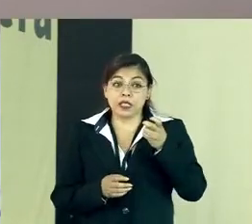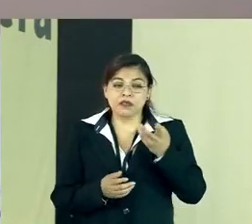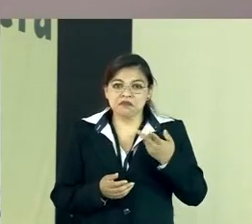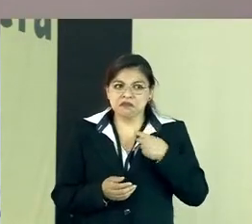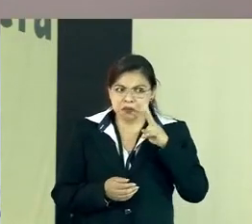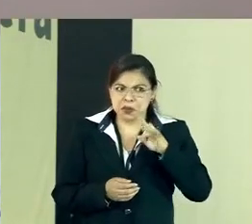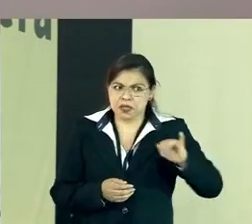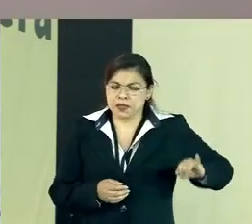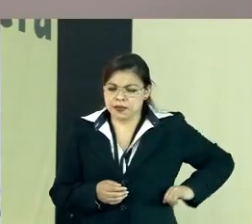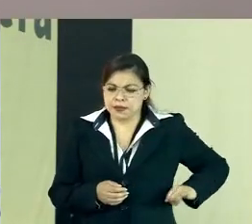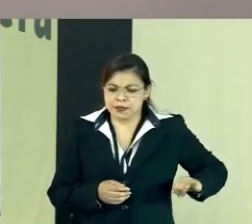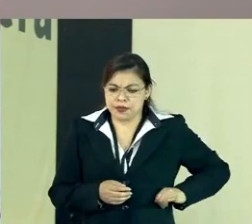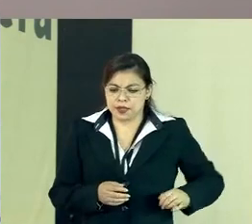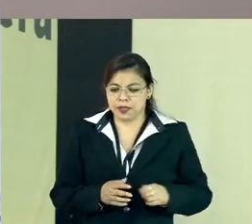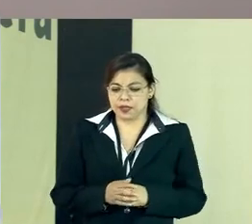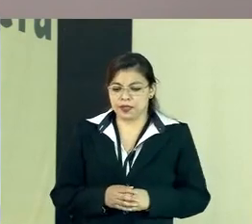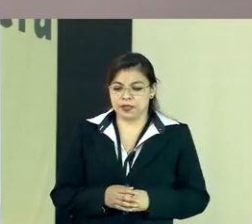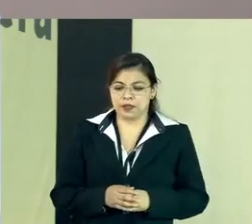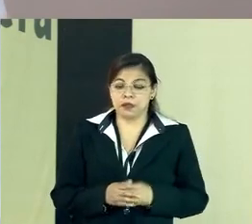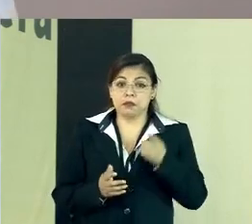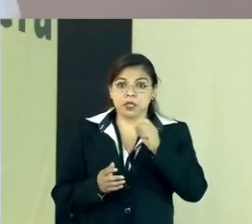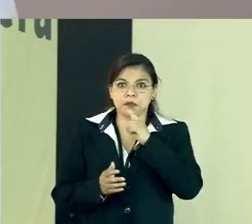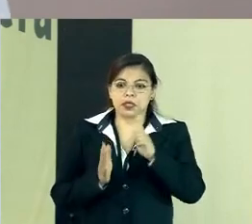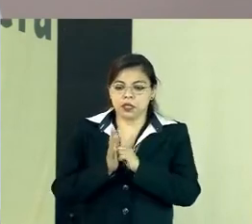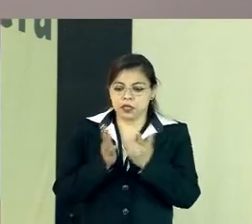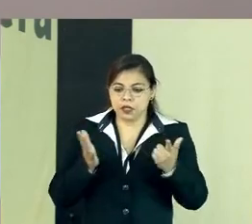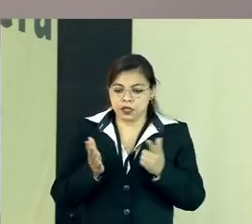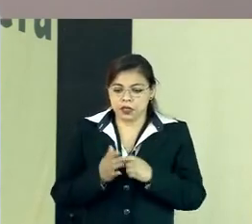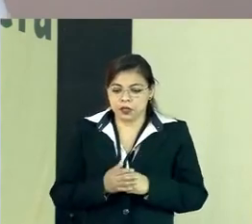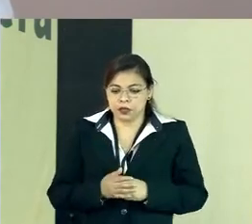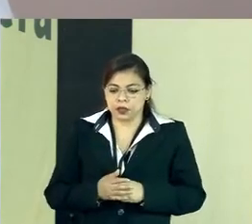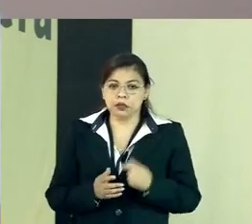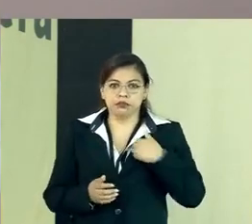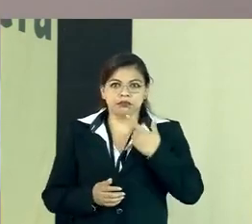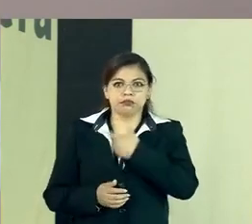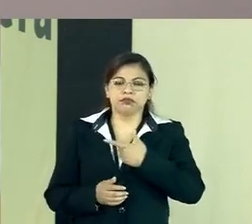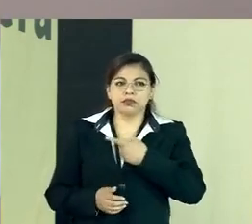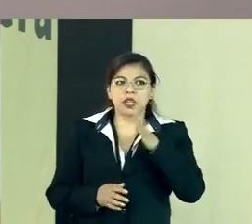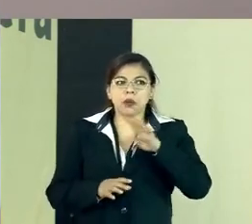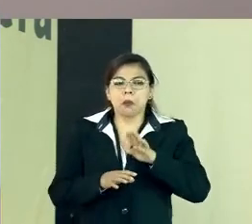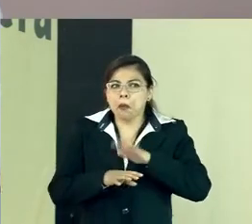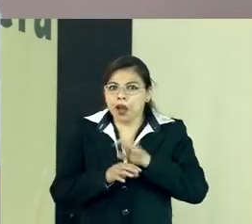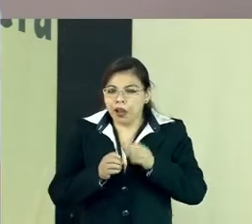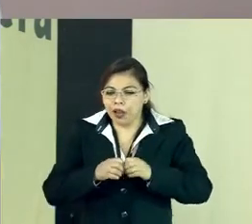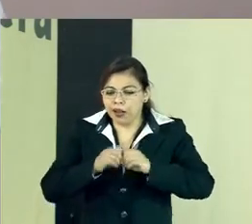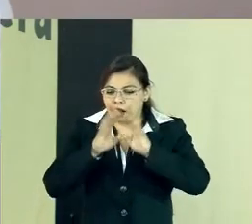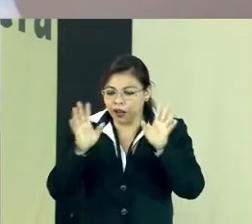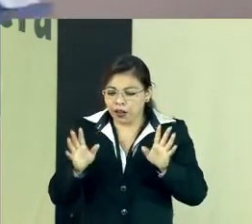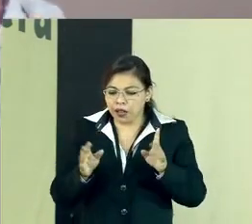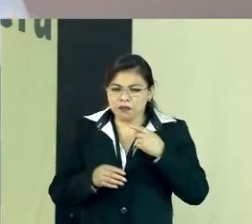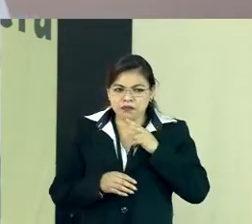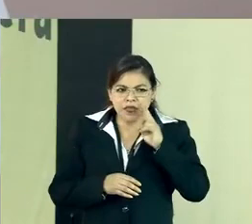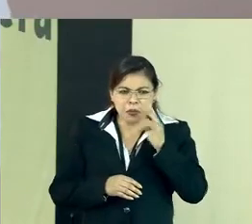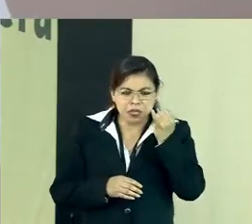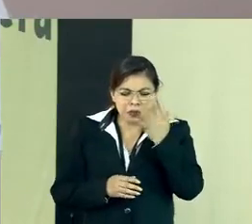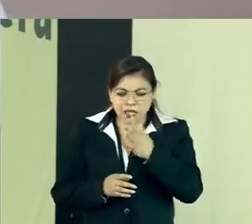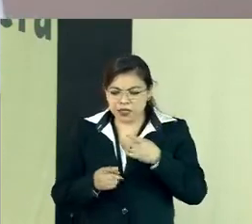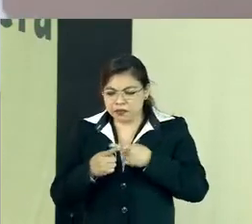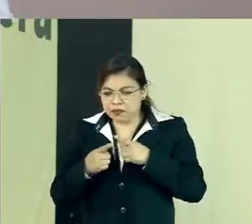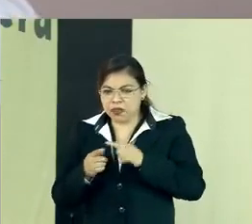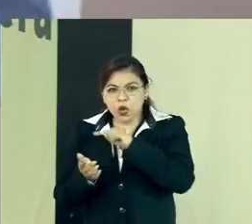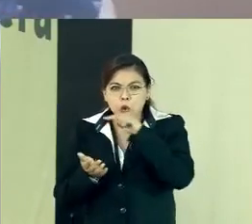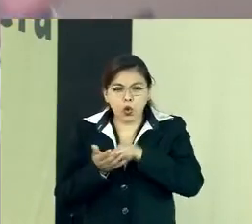sentido es interesante el libro de eric a mí me resultó muy ilustrador porque más me movía de un lugar a otro